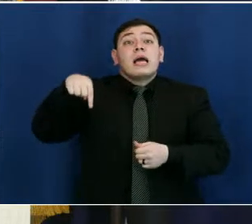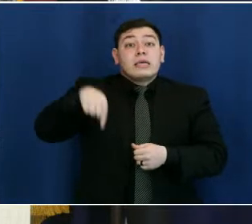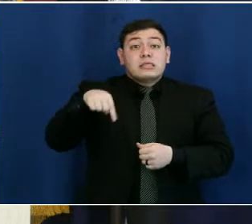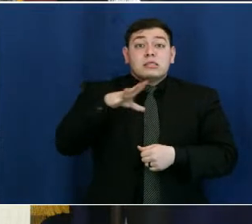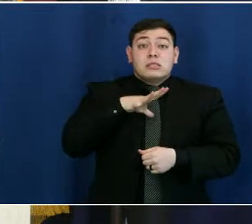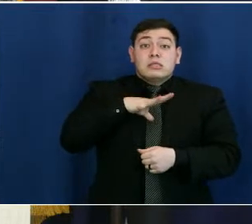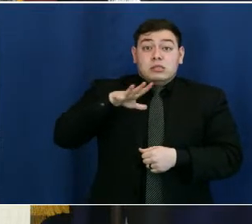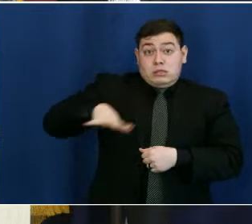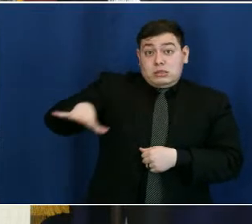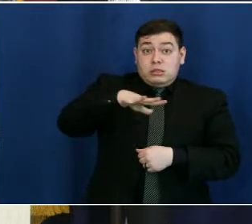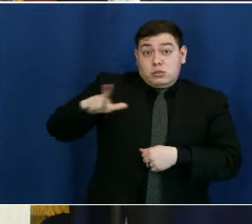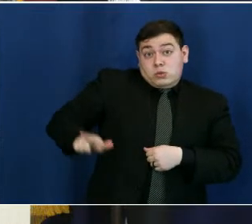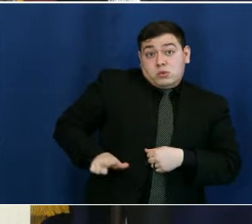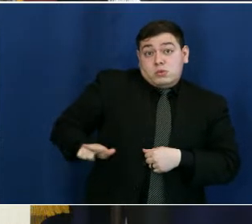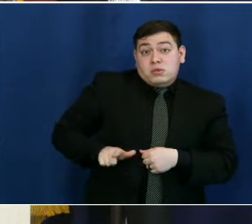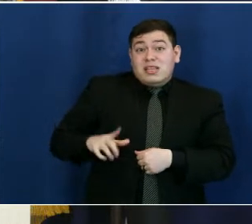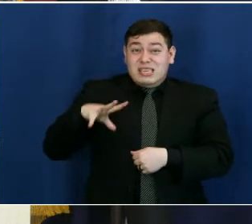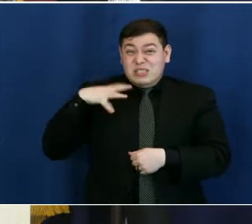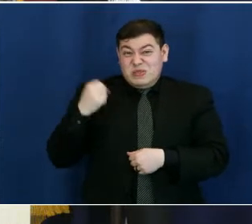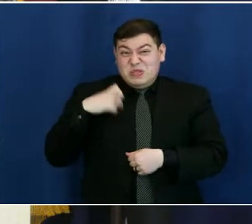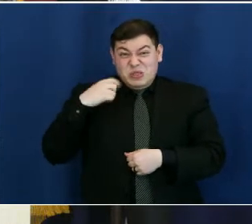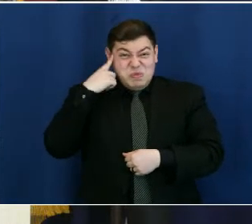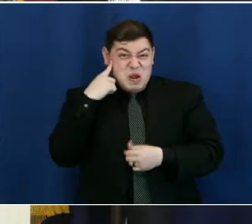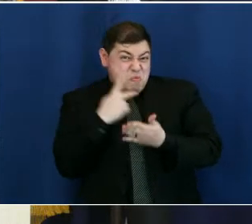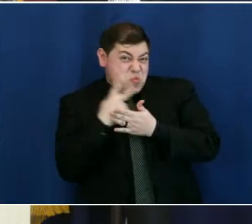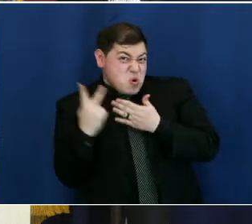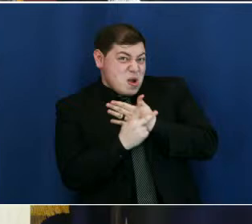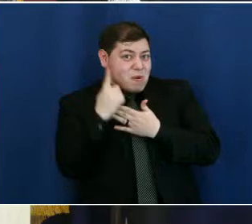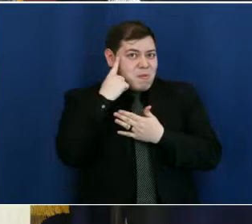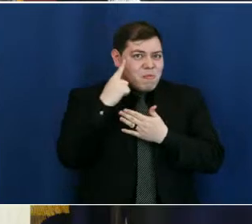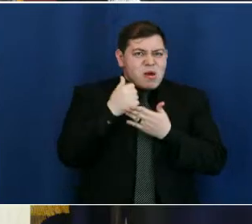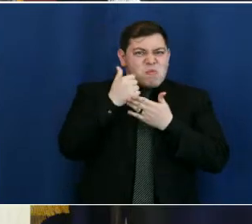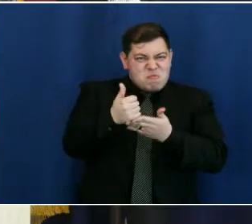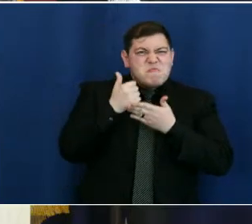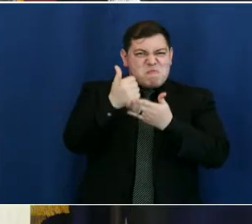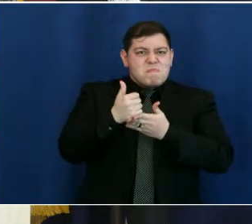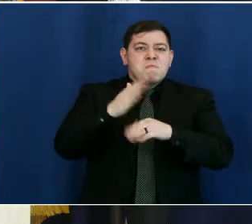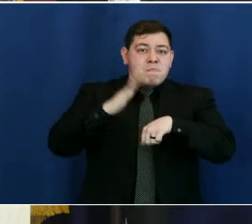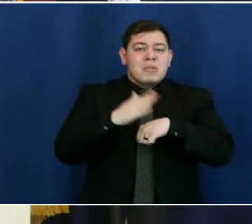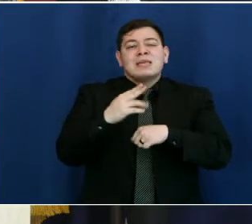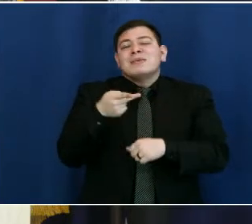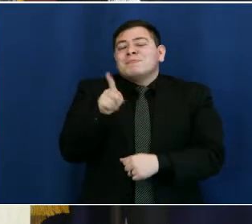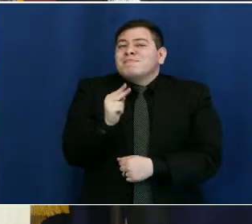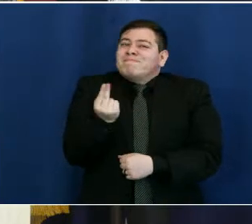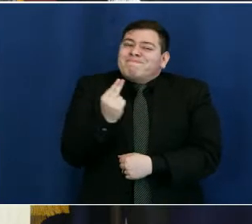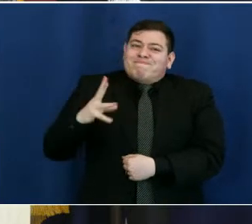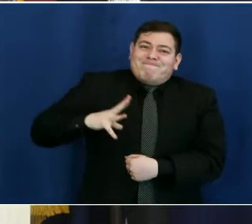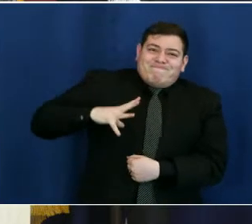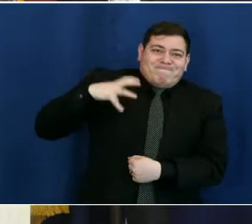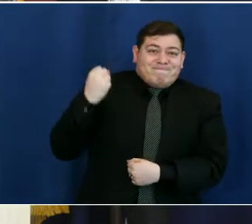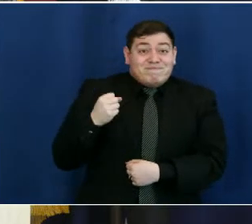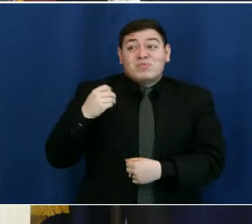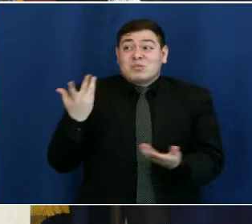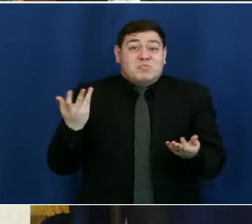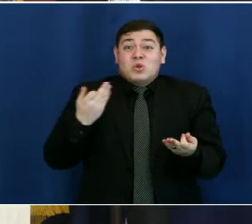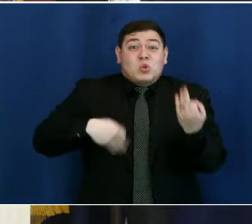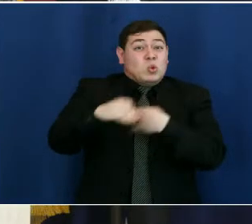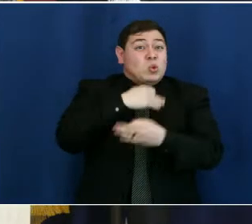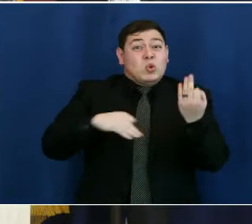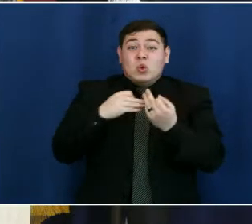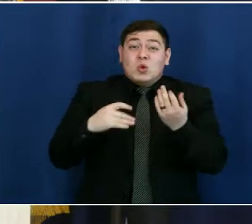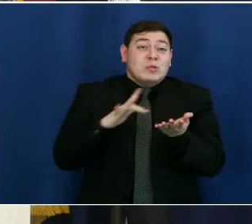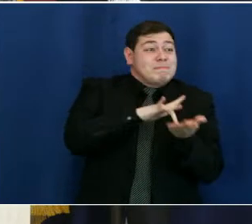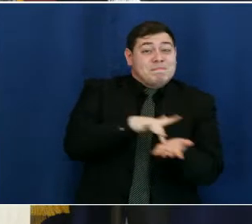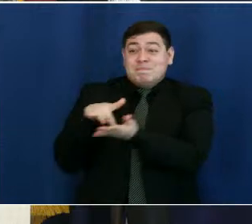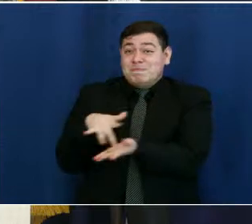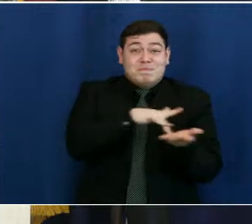nuestros sistemas sean más fáciles de usar. Pero realmente ese trabajo tiene que ser un esfuerzo de colaboración. Vamos a tener